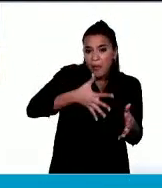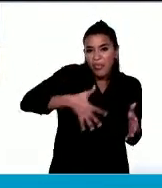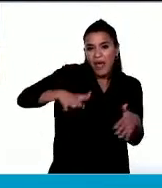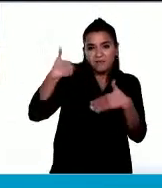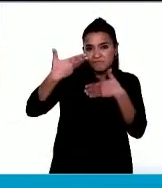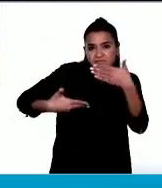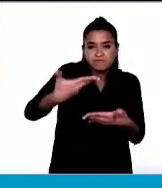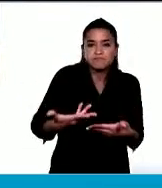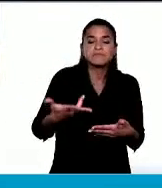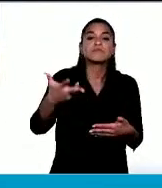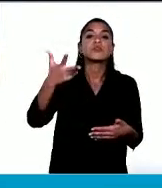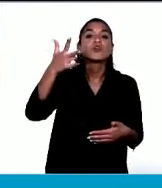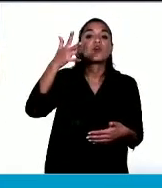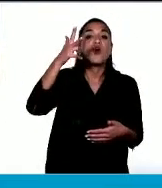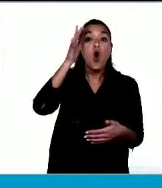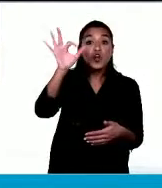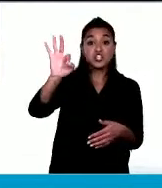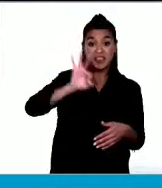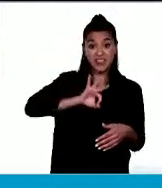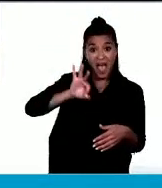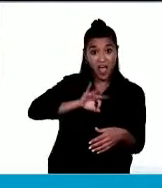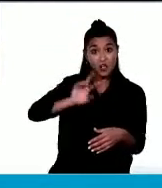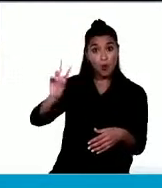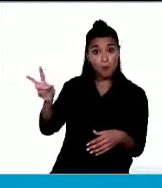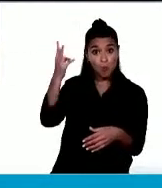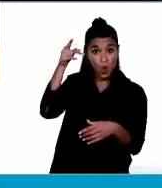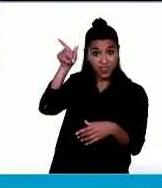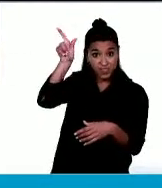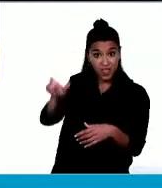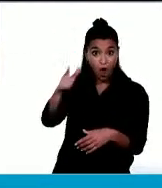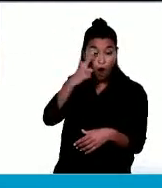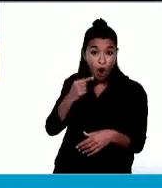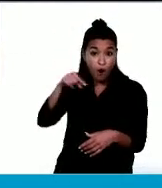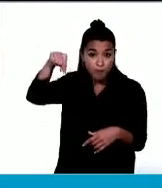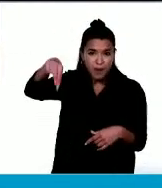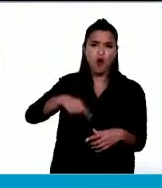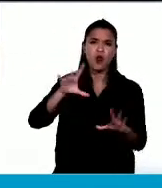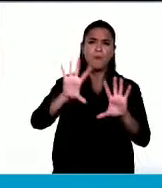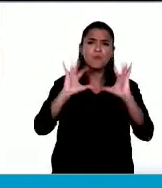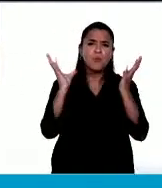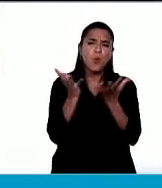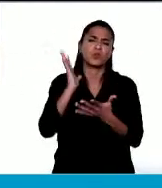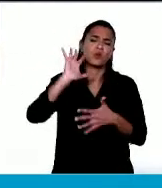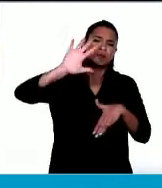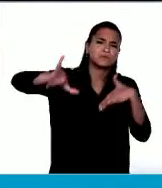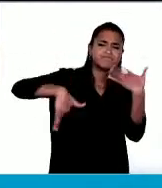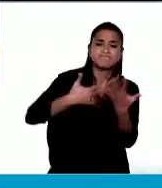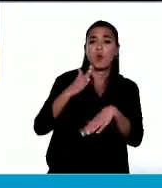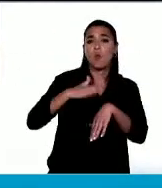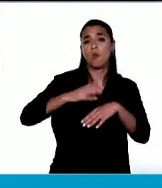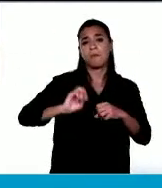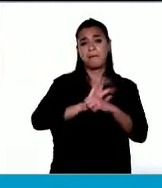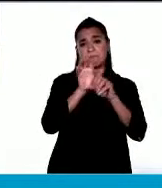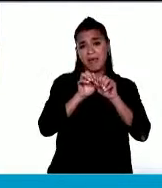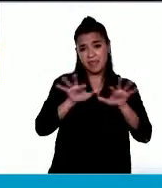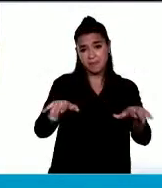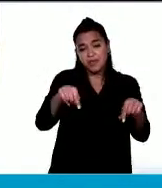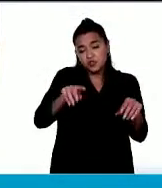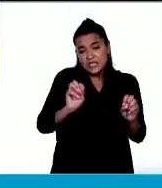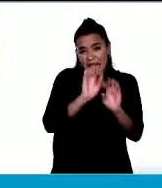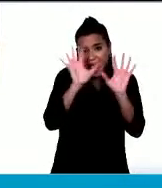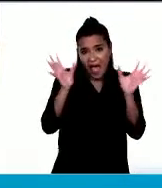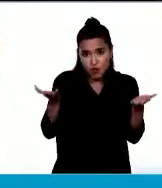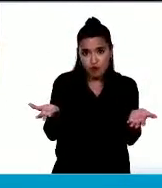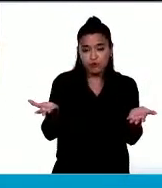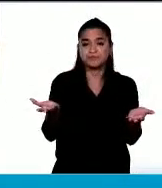Los 80 años de la muerte de Trotsky se cumplen en un mundo conmocionado por las consecuencias de la pandemia, eso está claro. Quedaron